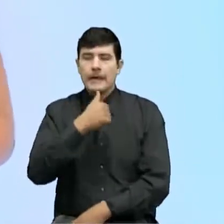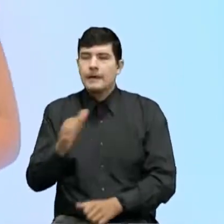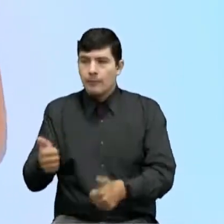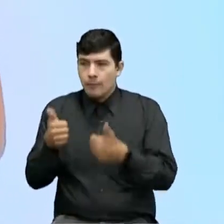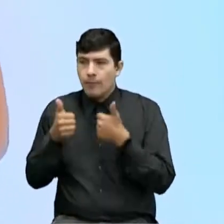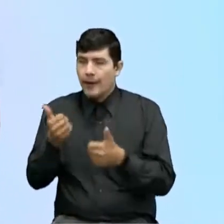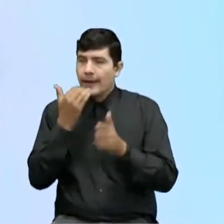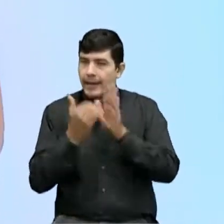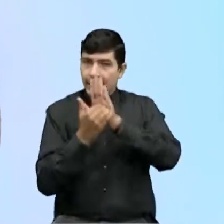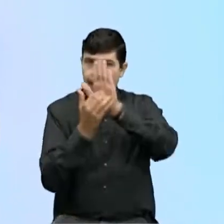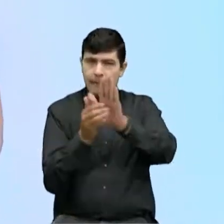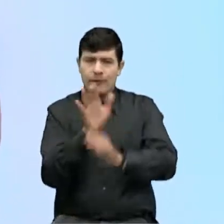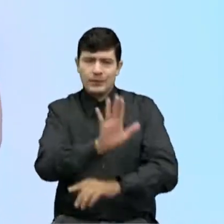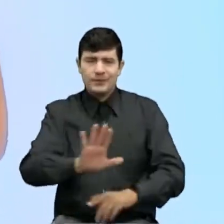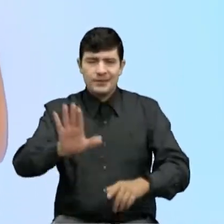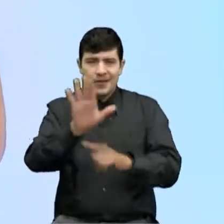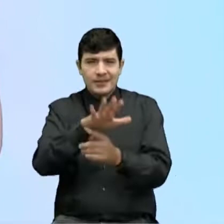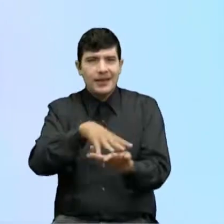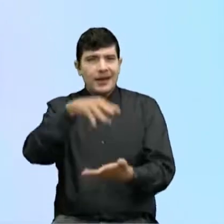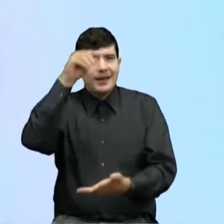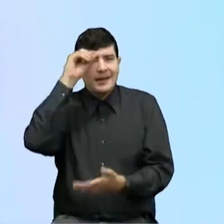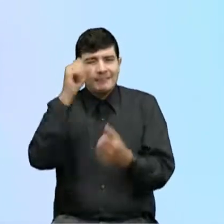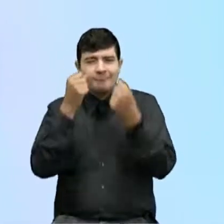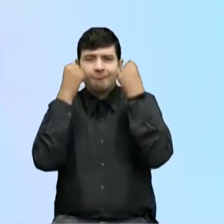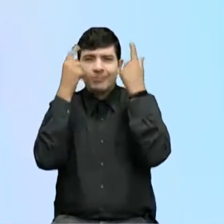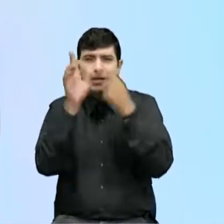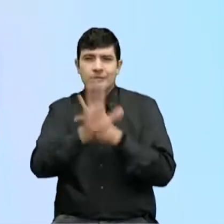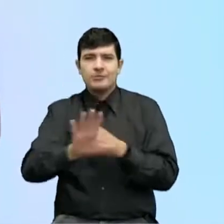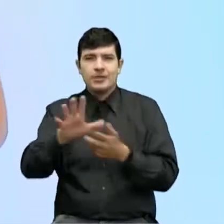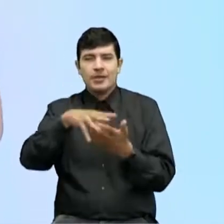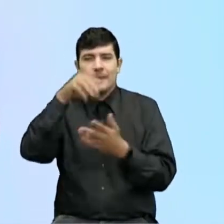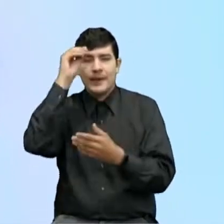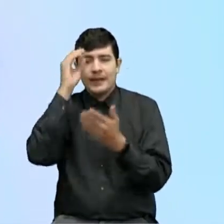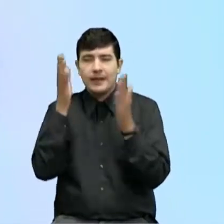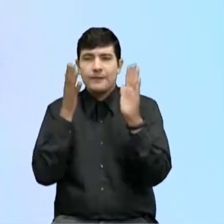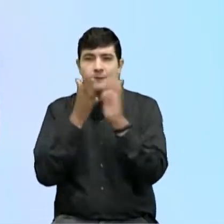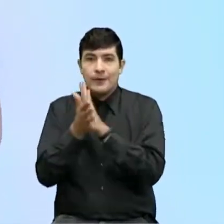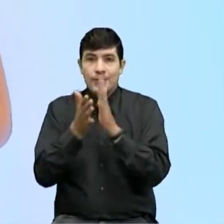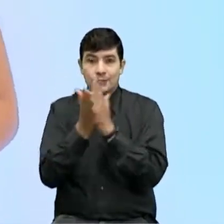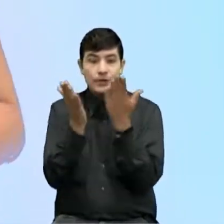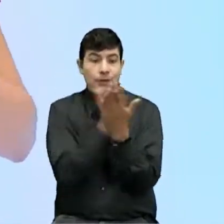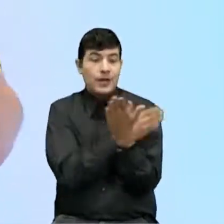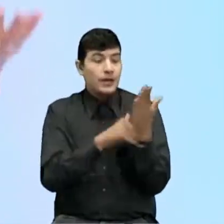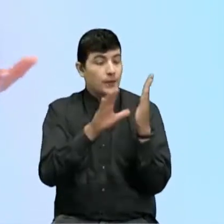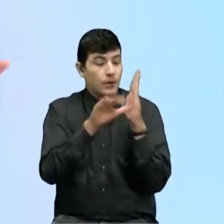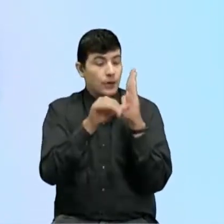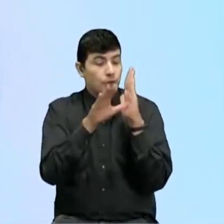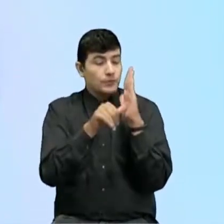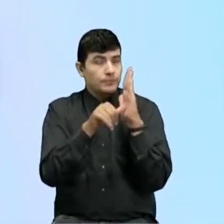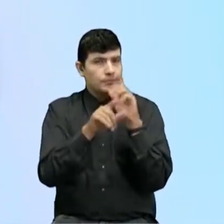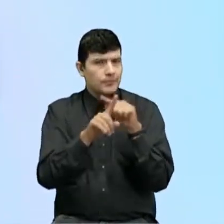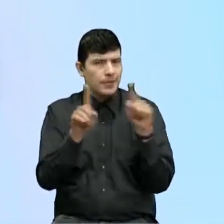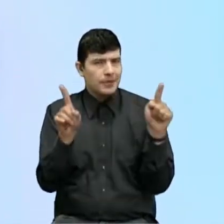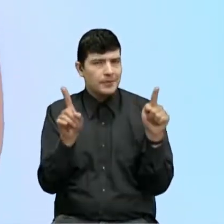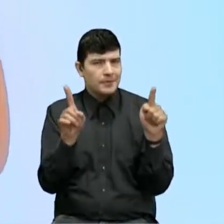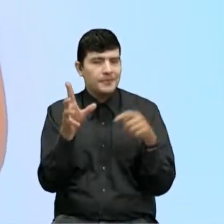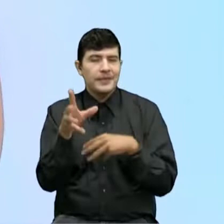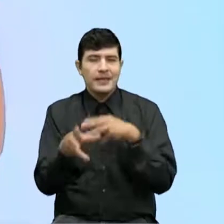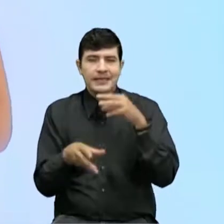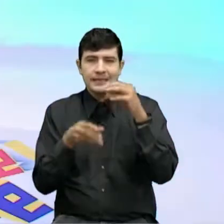para que los niños allá lo hayan tenido en cuenta, hayan anotado esta información en su cuadernito de ciencias sociales, pero